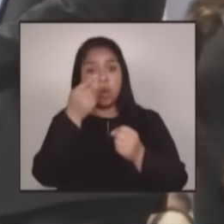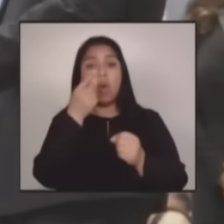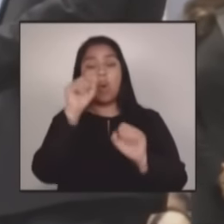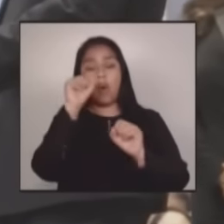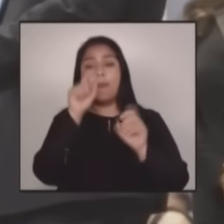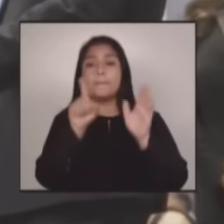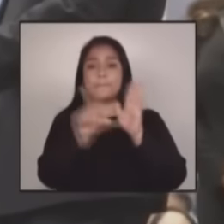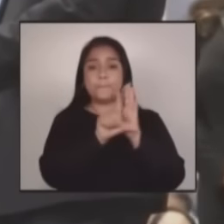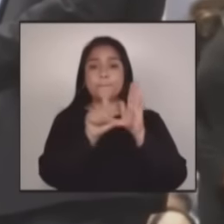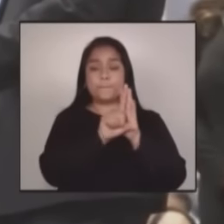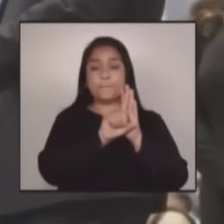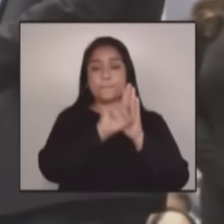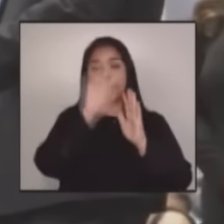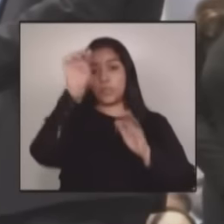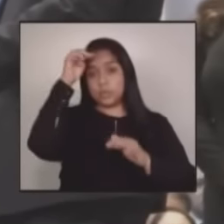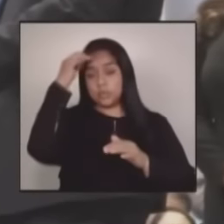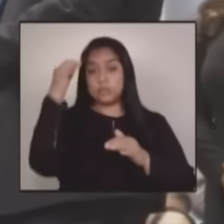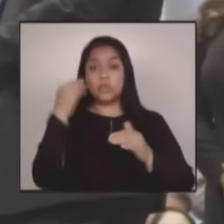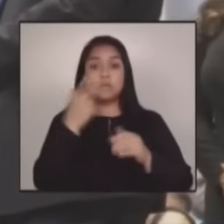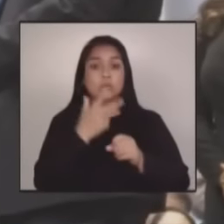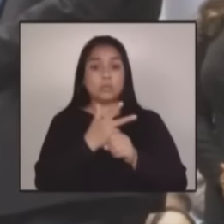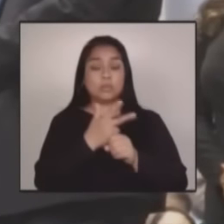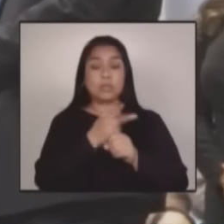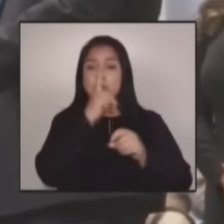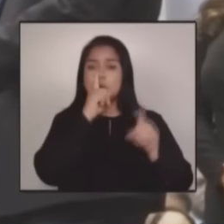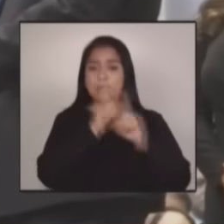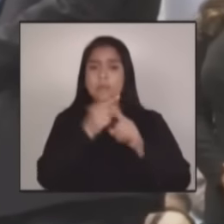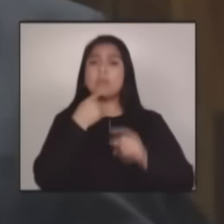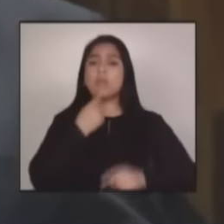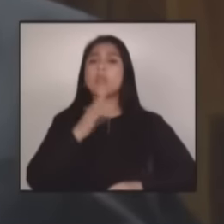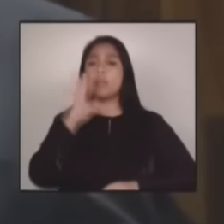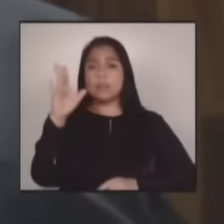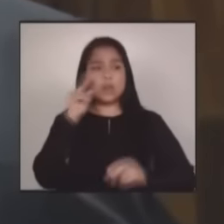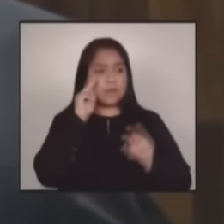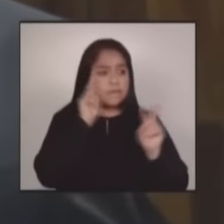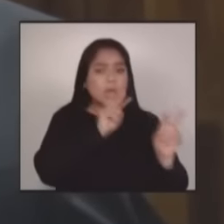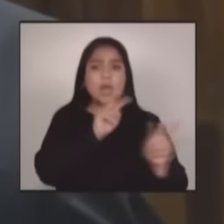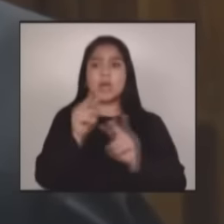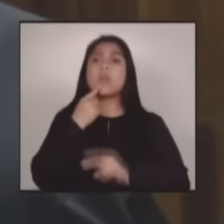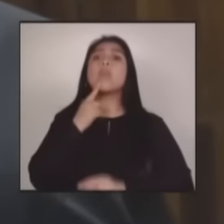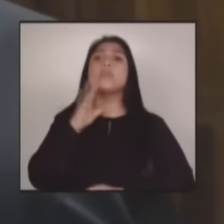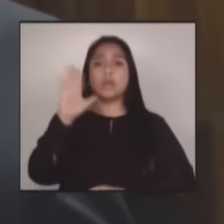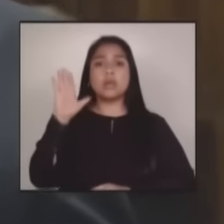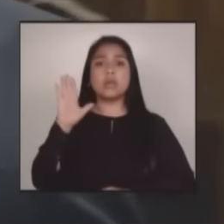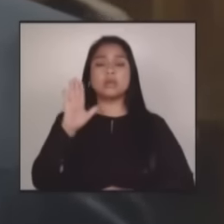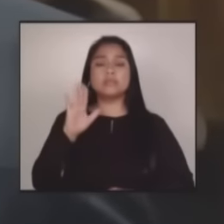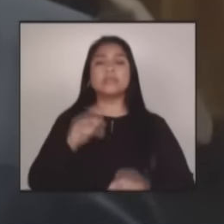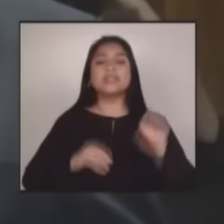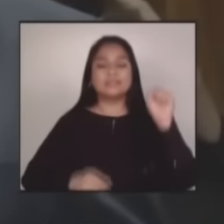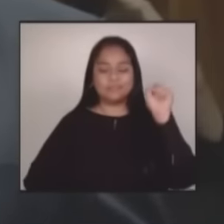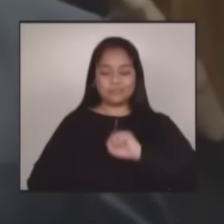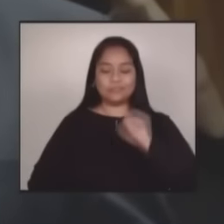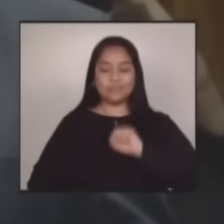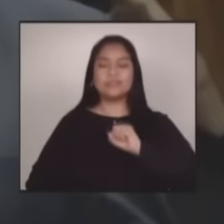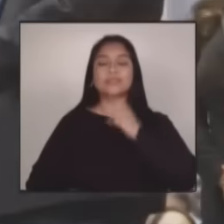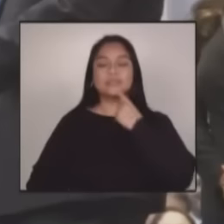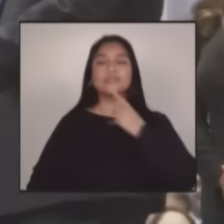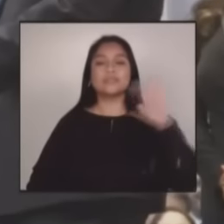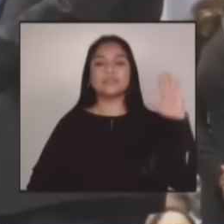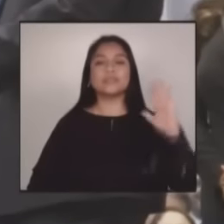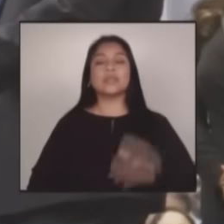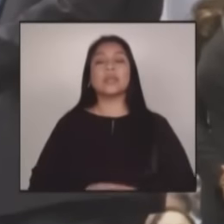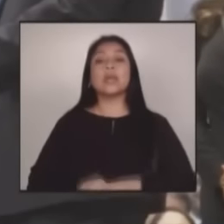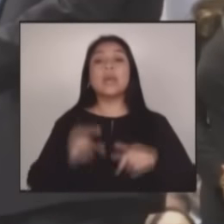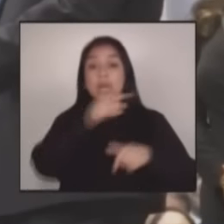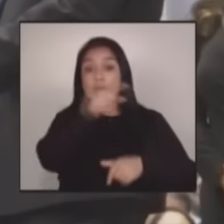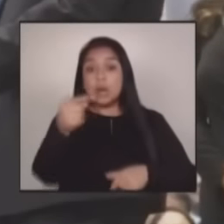competente, ya estableció que el partido político Movimiento Semilla se encuentra vigente. Es decir, hay una especie de laguna legal porque esto